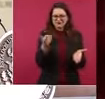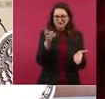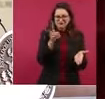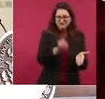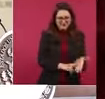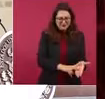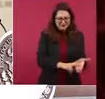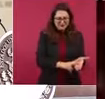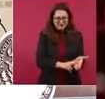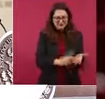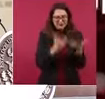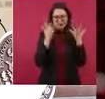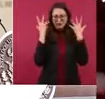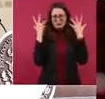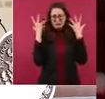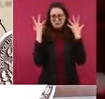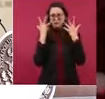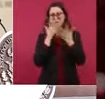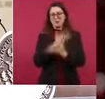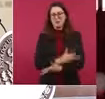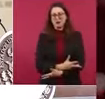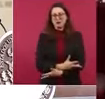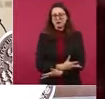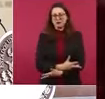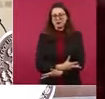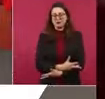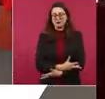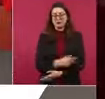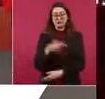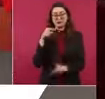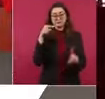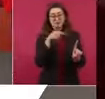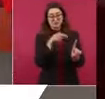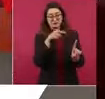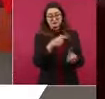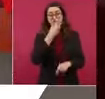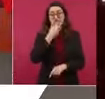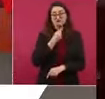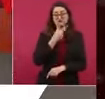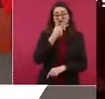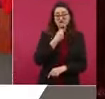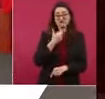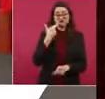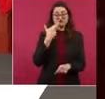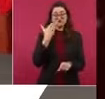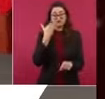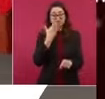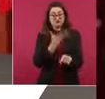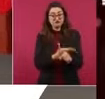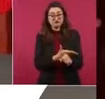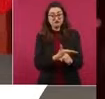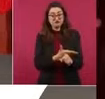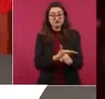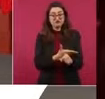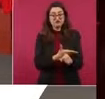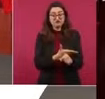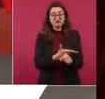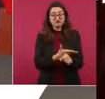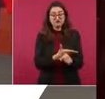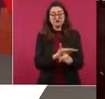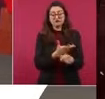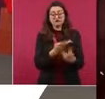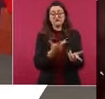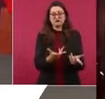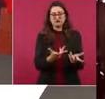decenas de supuestamente expresos políticos en España, digo que México es respetuoso y